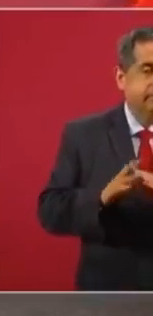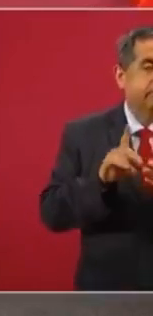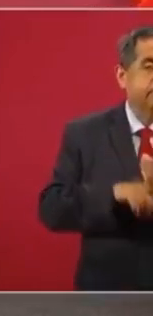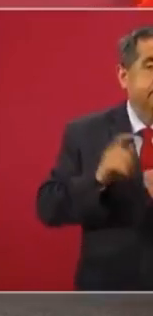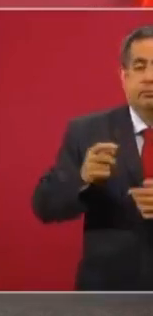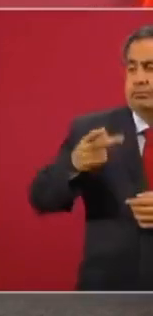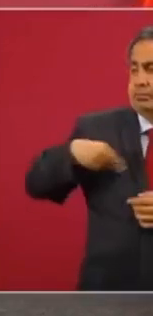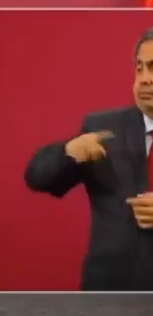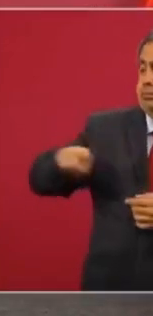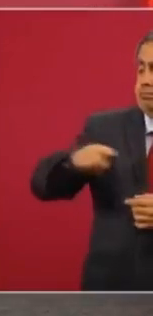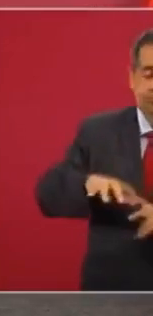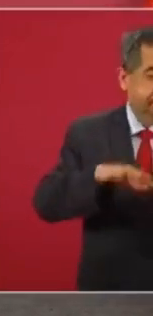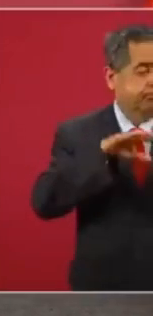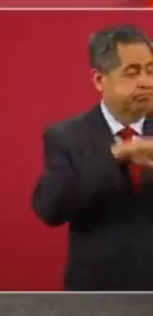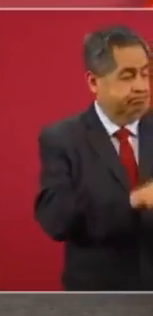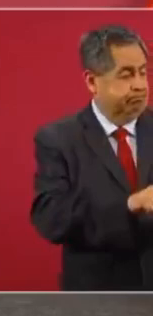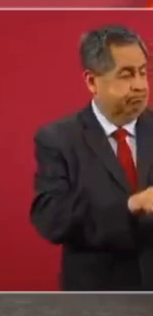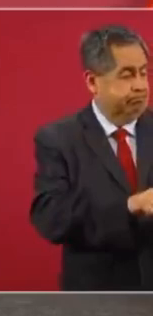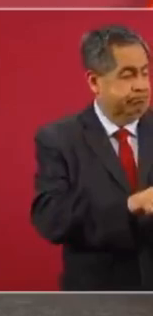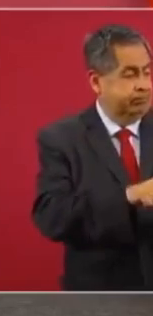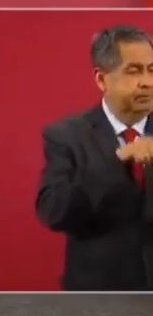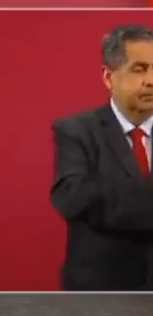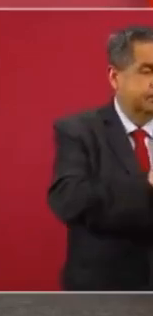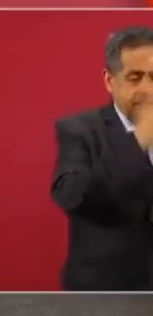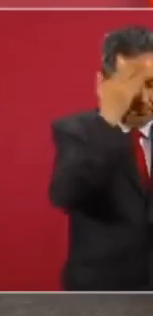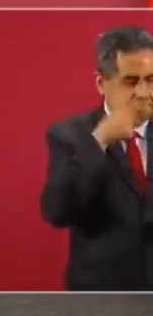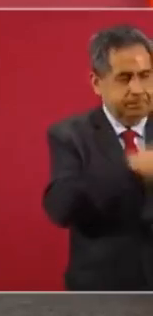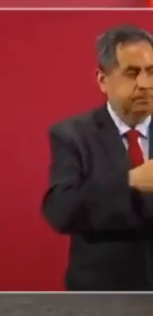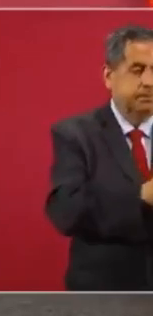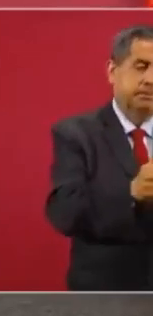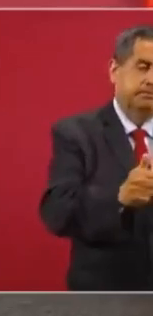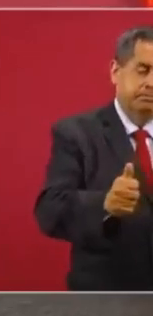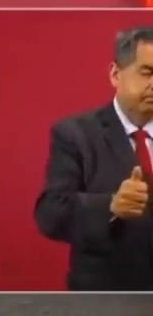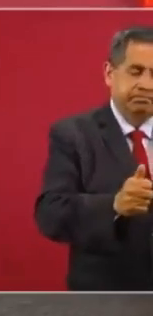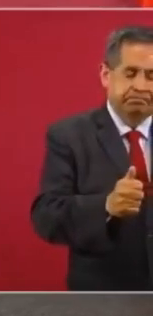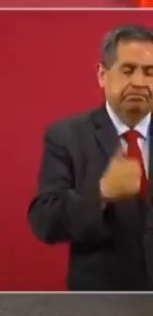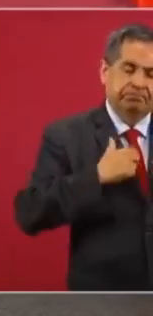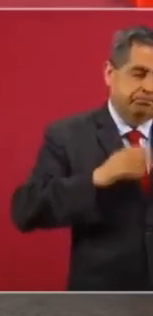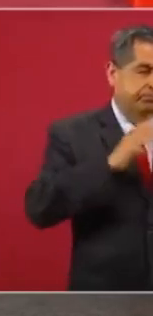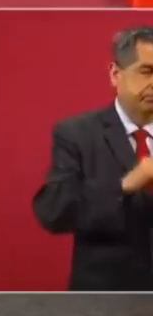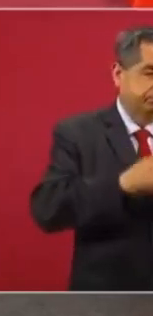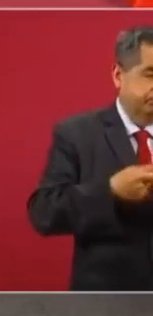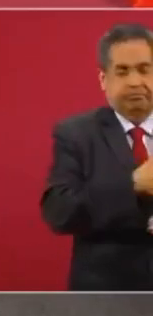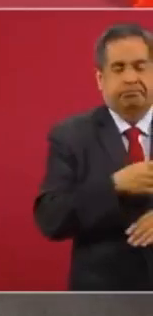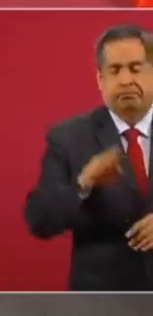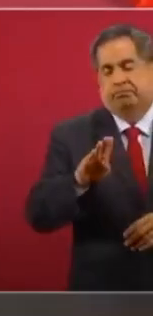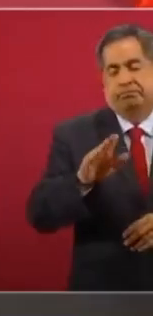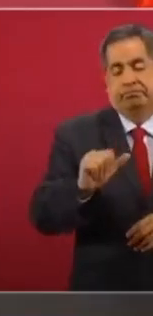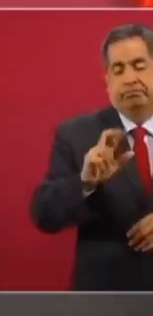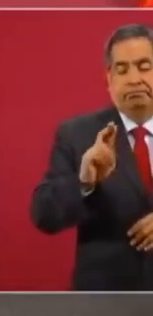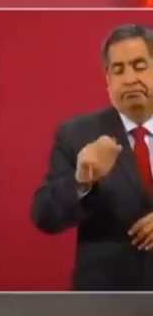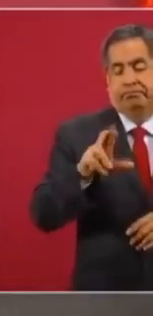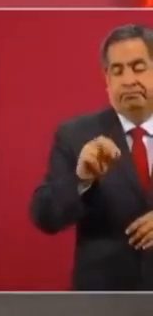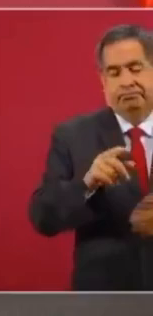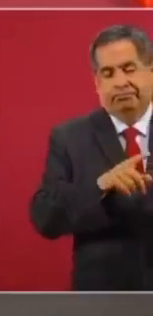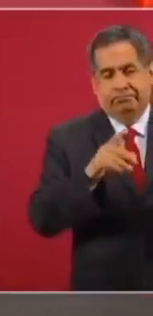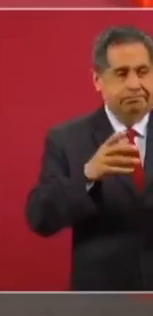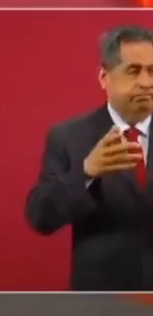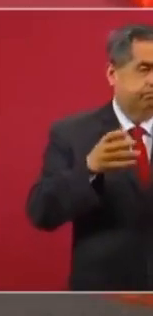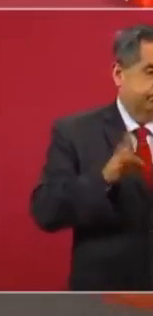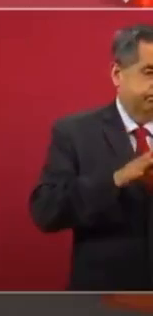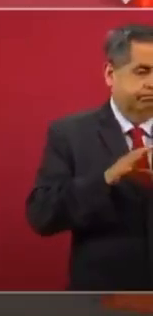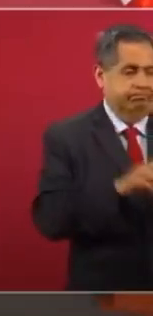versión de los colonizadores, son pueblos atrasados, bárbaros. Esa es la